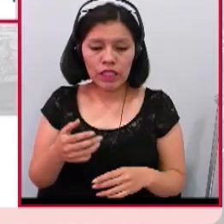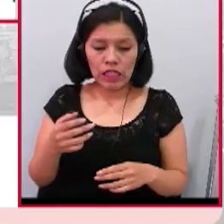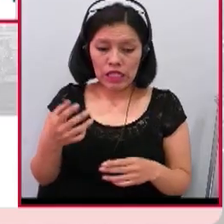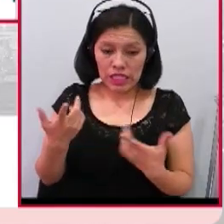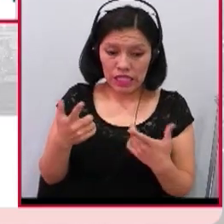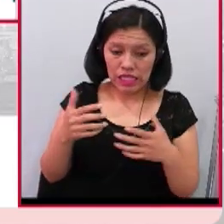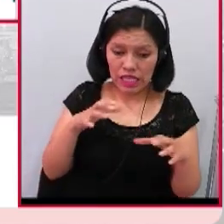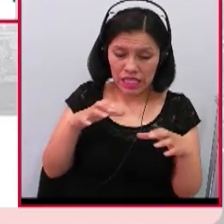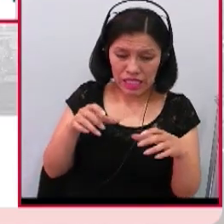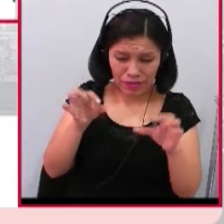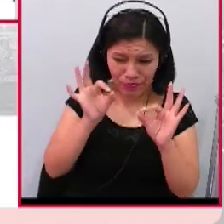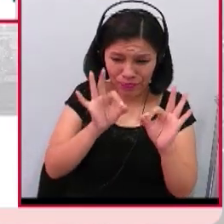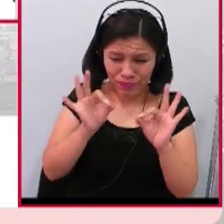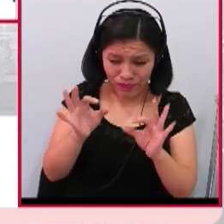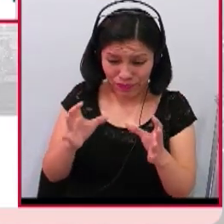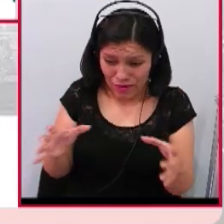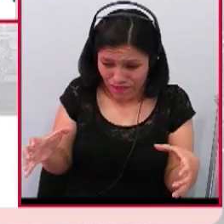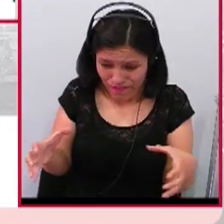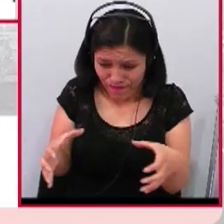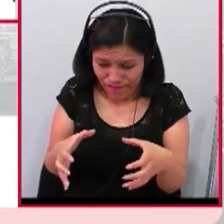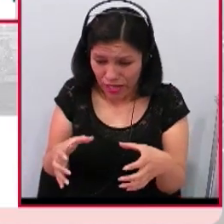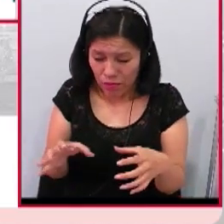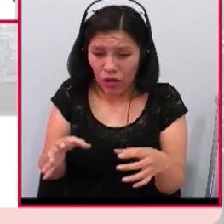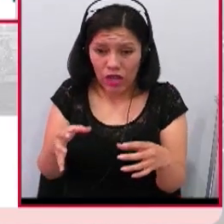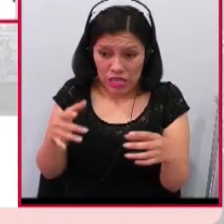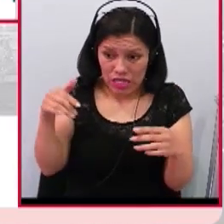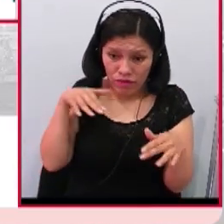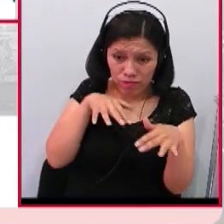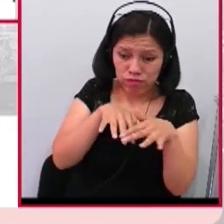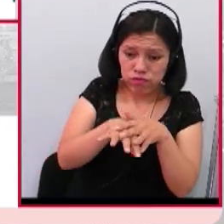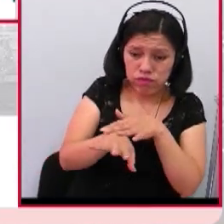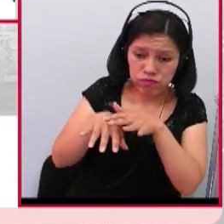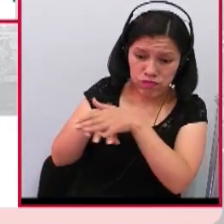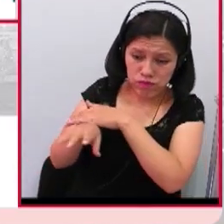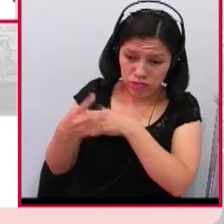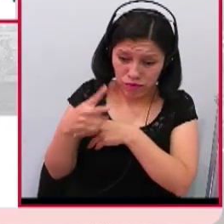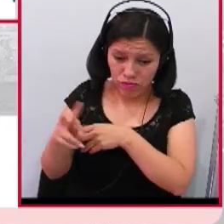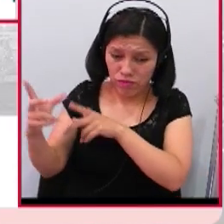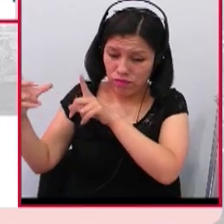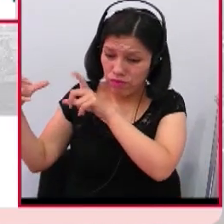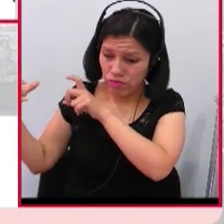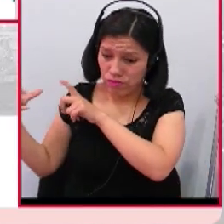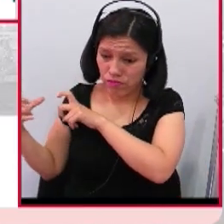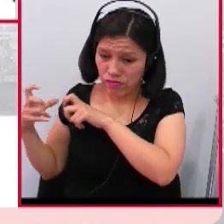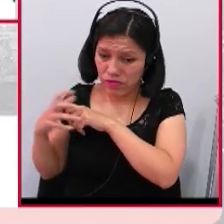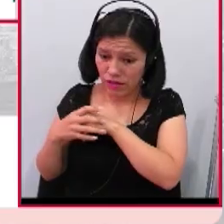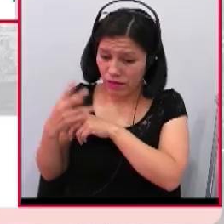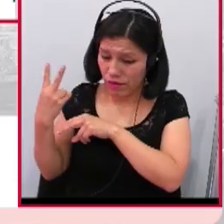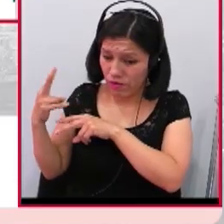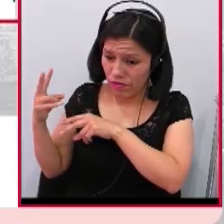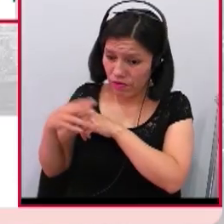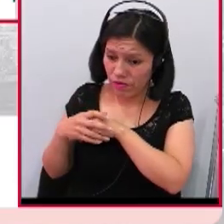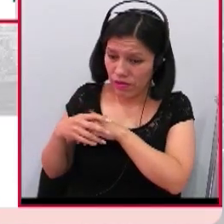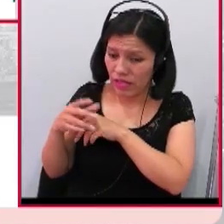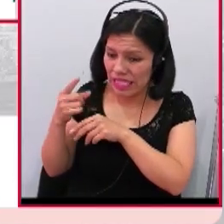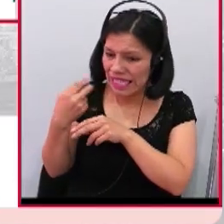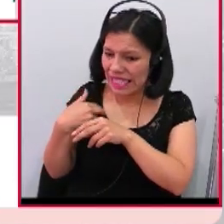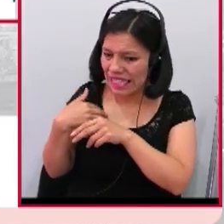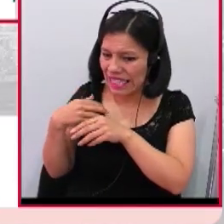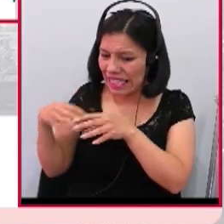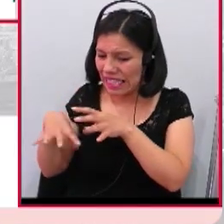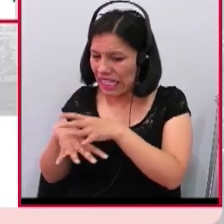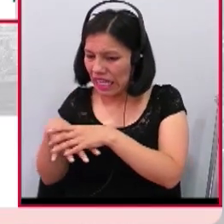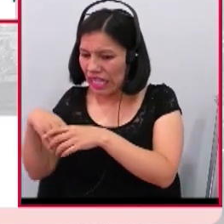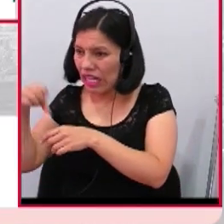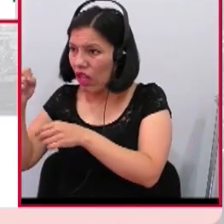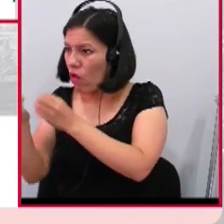de concentración de calor en los puntos vulnerables del horno, como vemos en la fotografía. En la fotografía vemos por los puntos que tienen salida